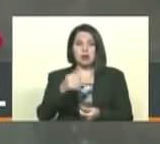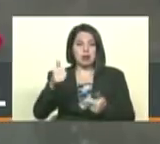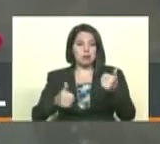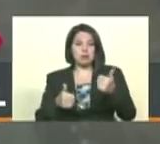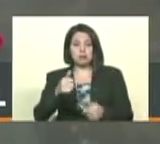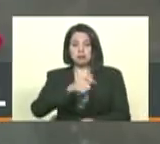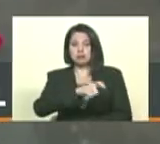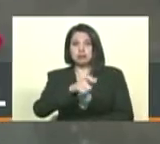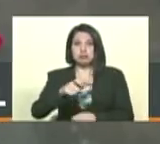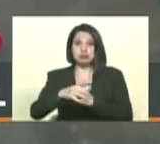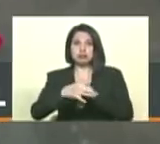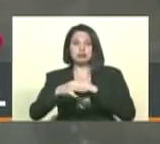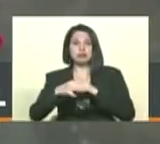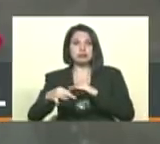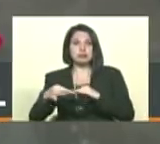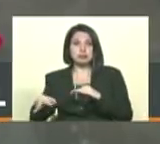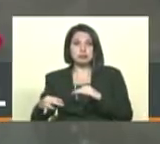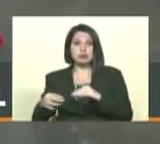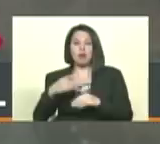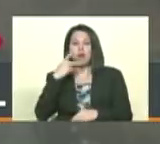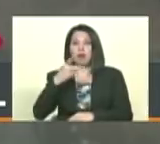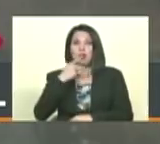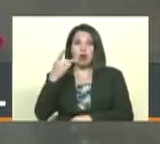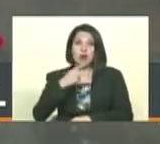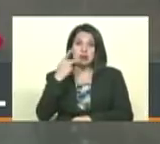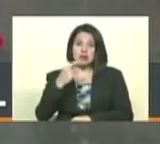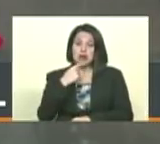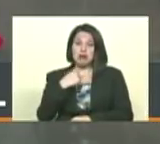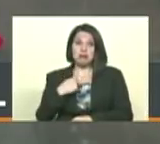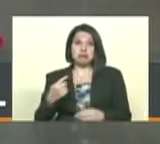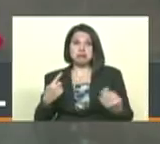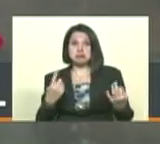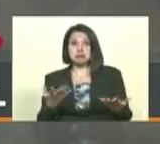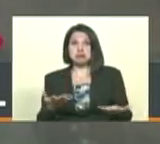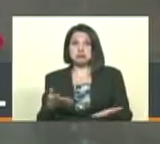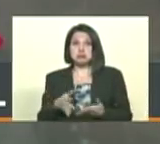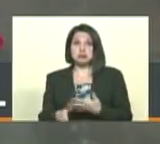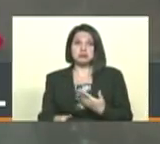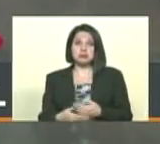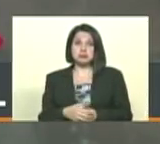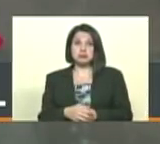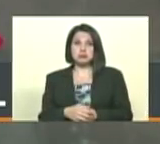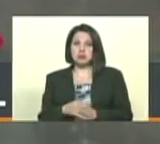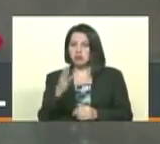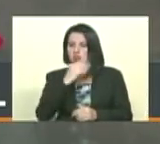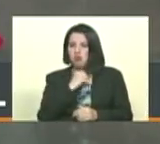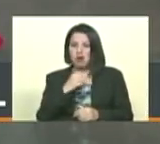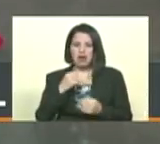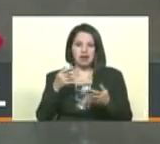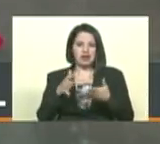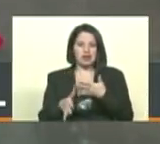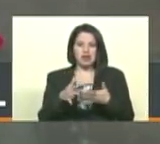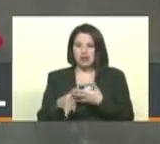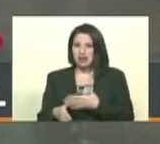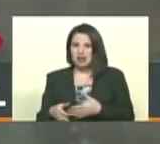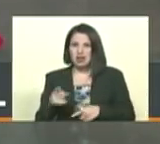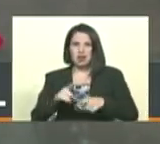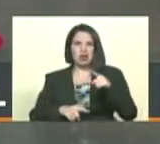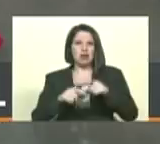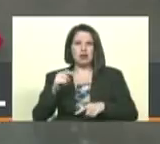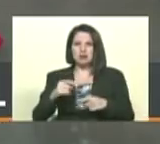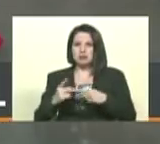municipales, hay organizaciones con fines políticos que nos dicen o han dicho que no hay condiciones para el proceso